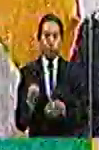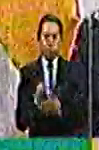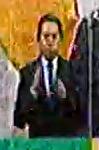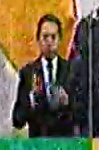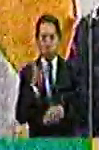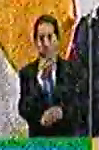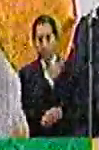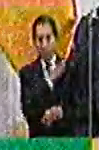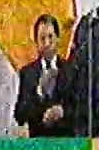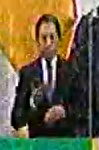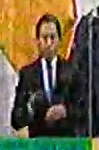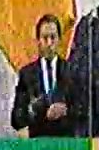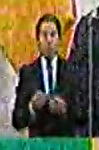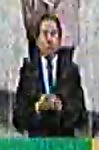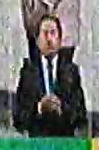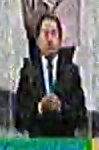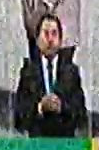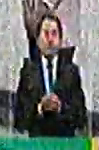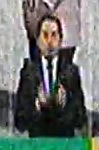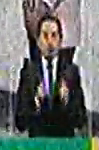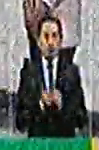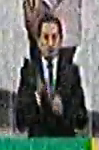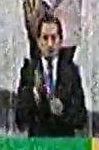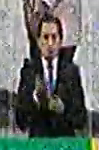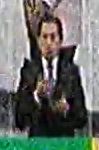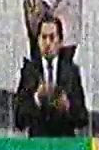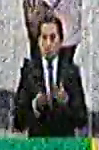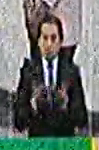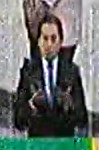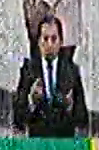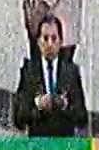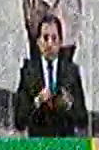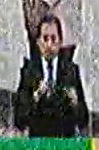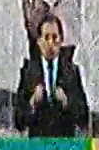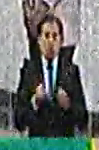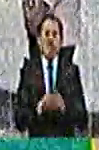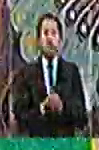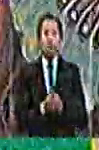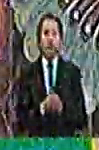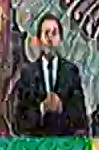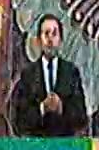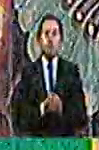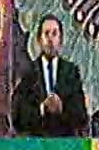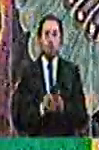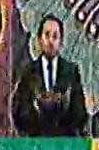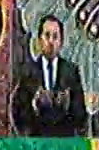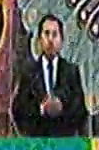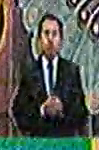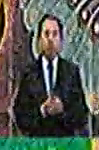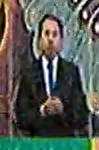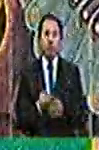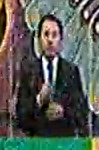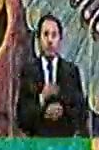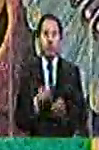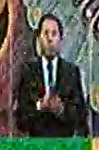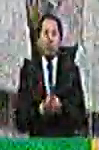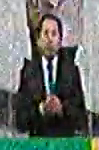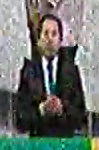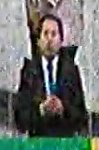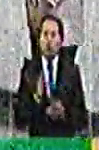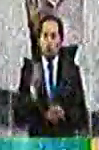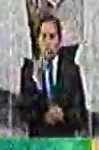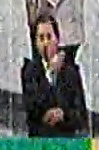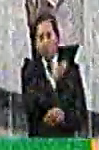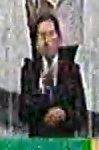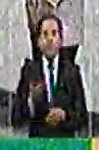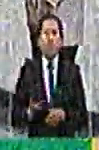Presidencia, va a estar a tu lado para cualquier tipo de actividad, en todo caso, y ya el presidente Evo,